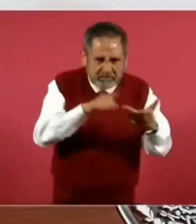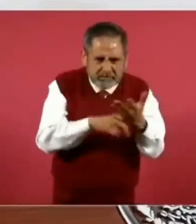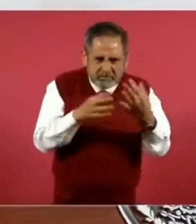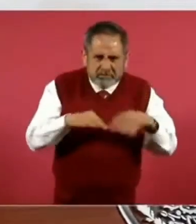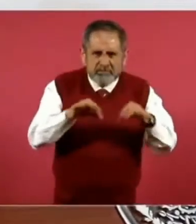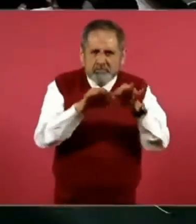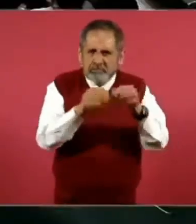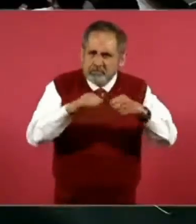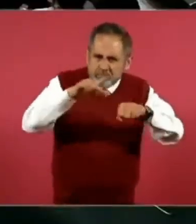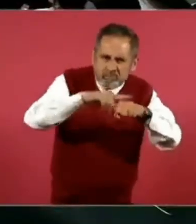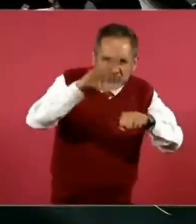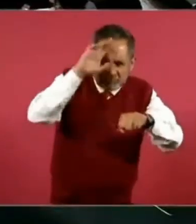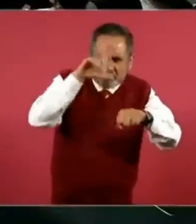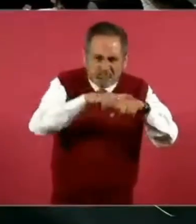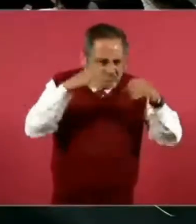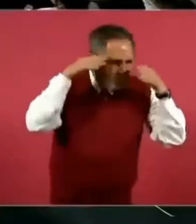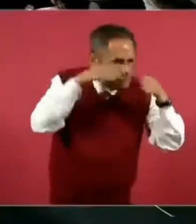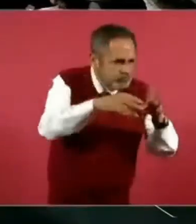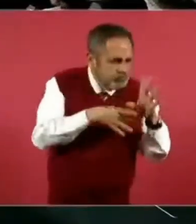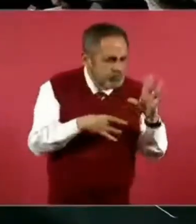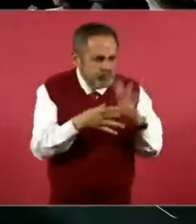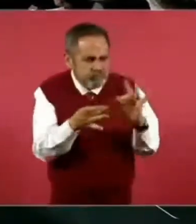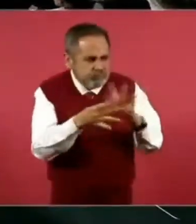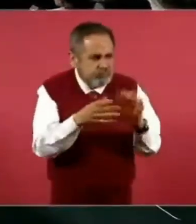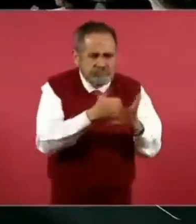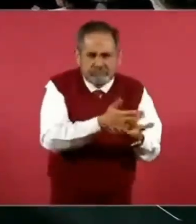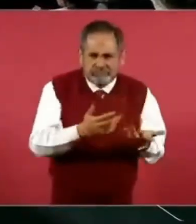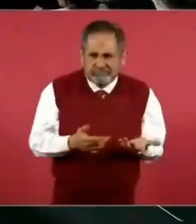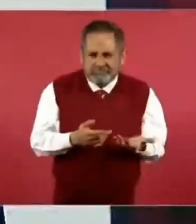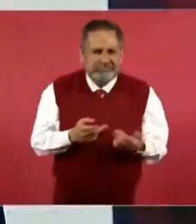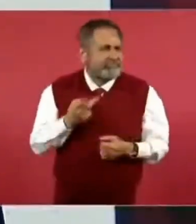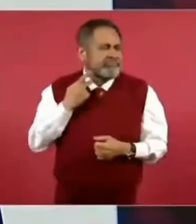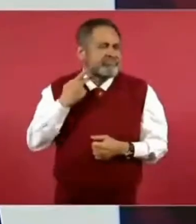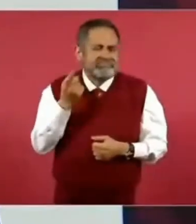social y cultural que de otro tipo?